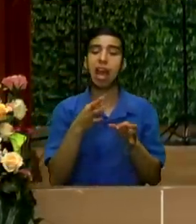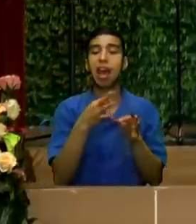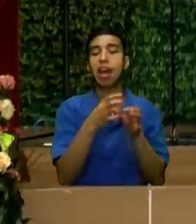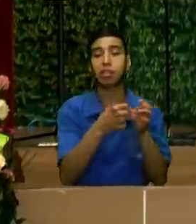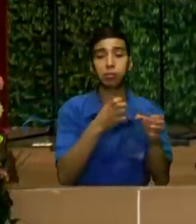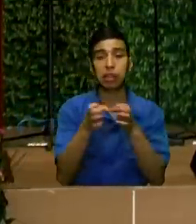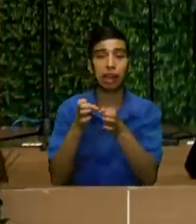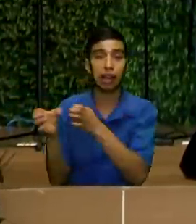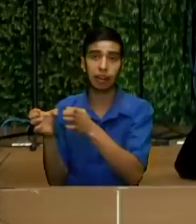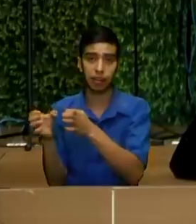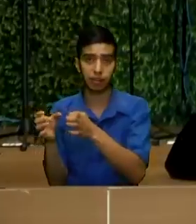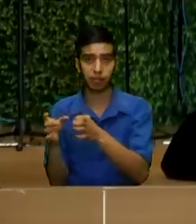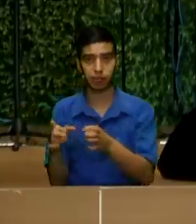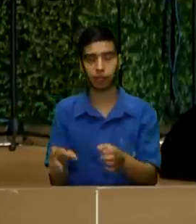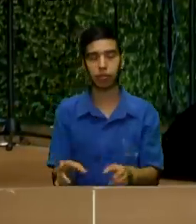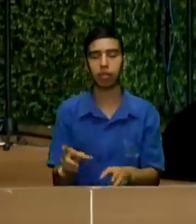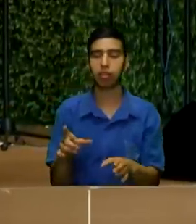quizá.